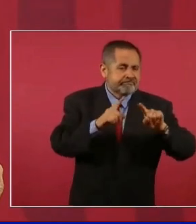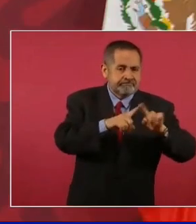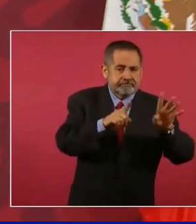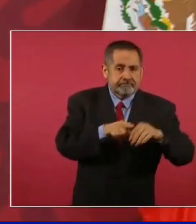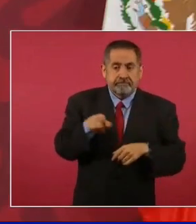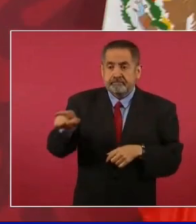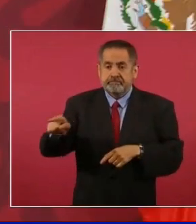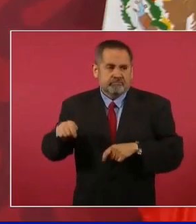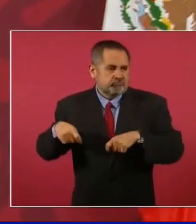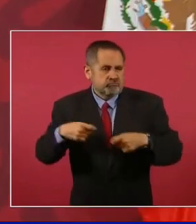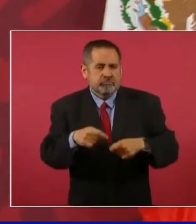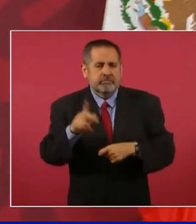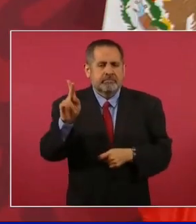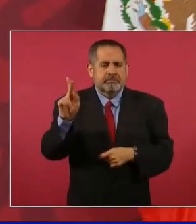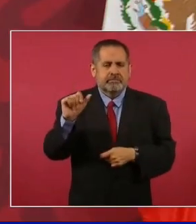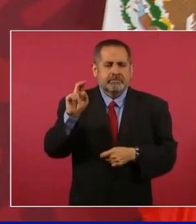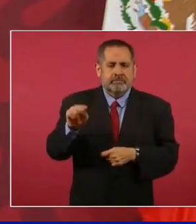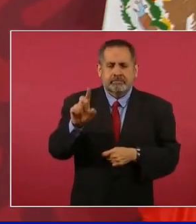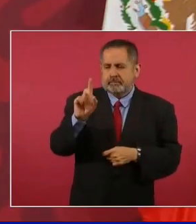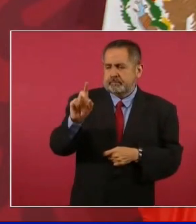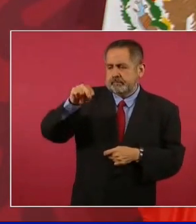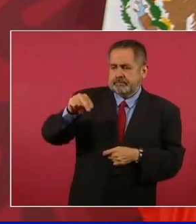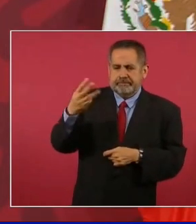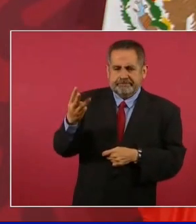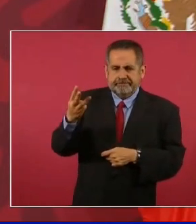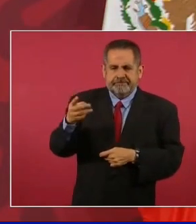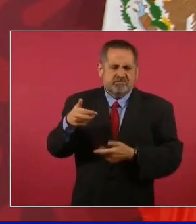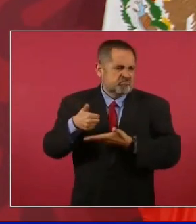el plan de N3,